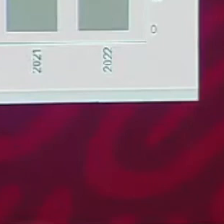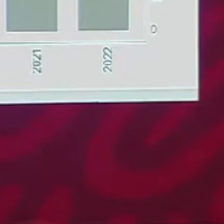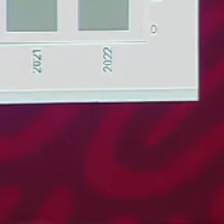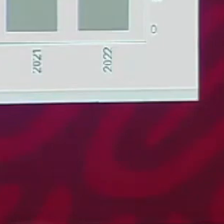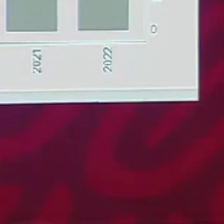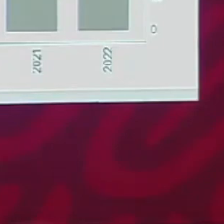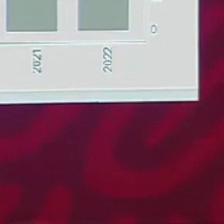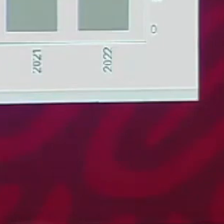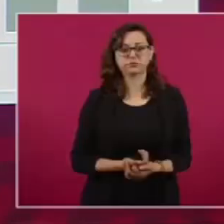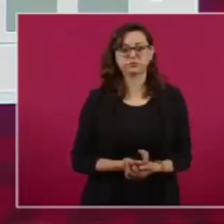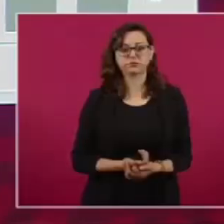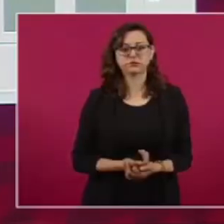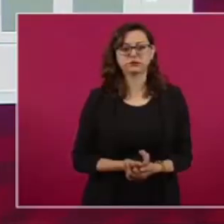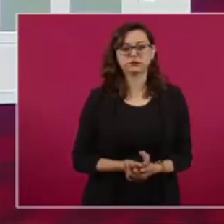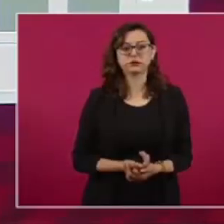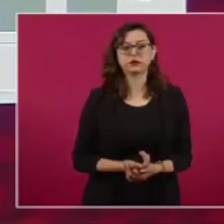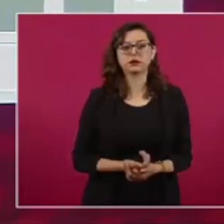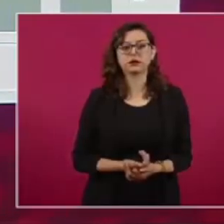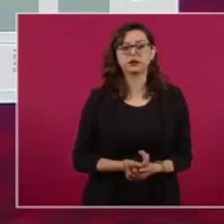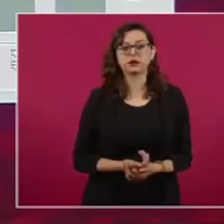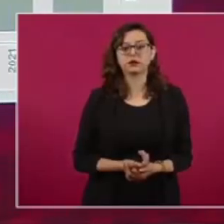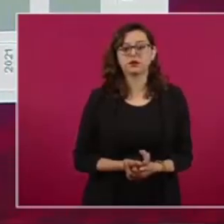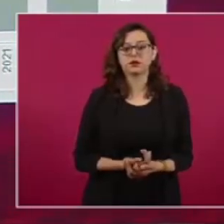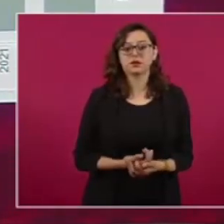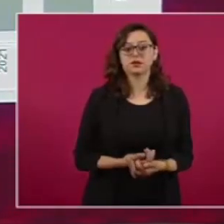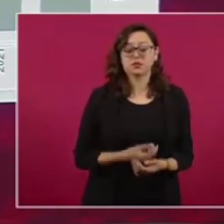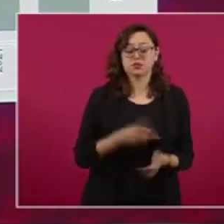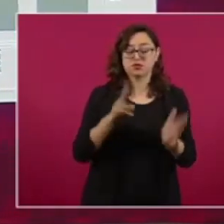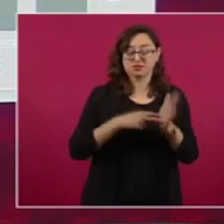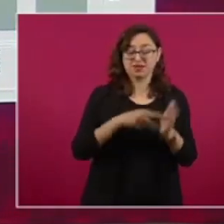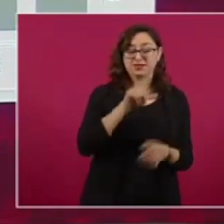Del 17 al 18,